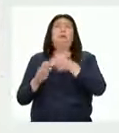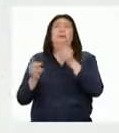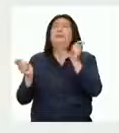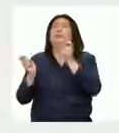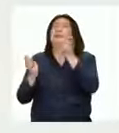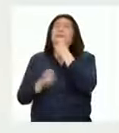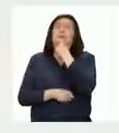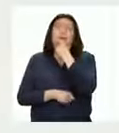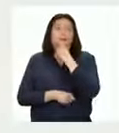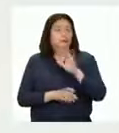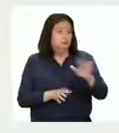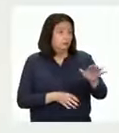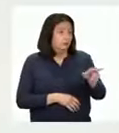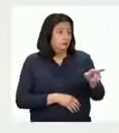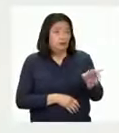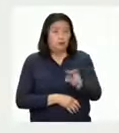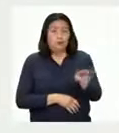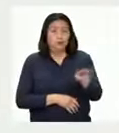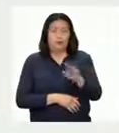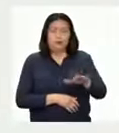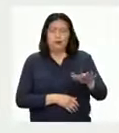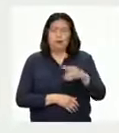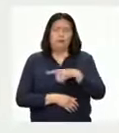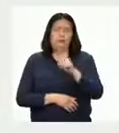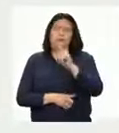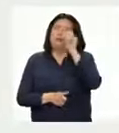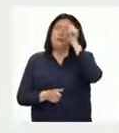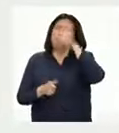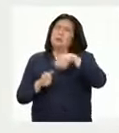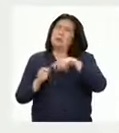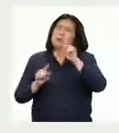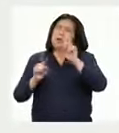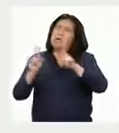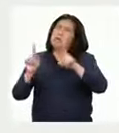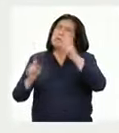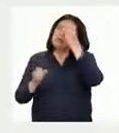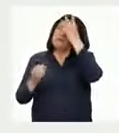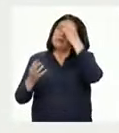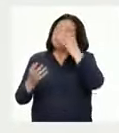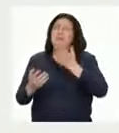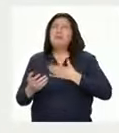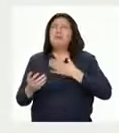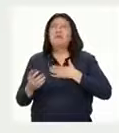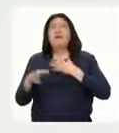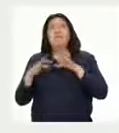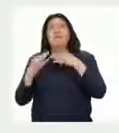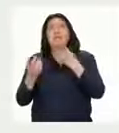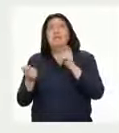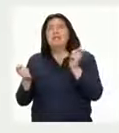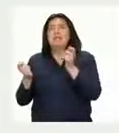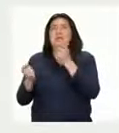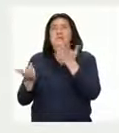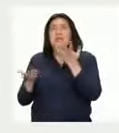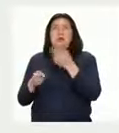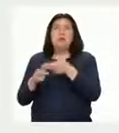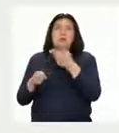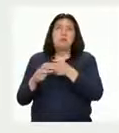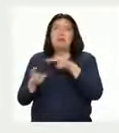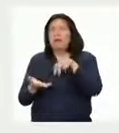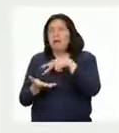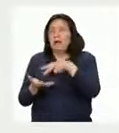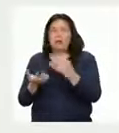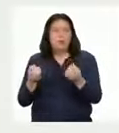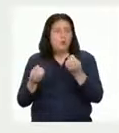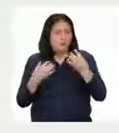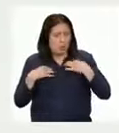fiesta. Al igual que Alberto y Julia, yo tampoco recuerdo muy bien algunos datos sobre las tradiciones de mi familia, como por ejemplo los nombres de las danzas